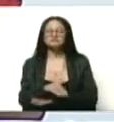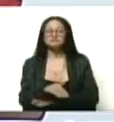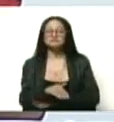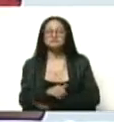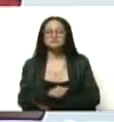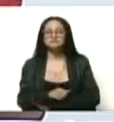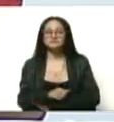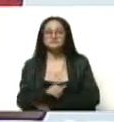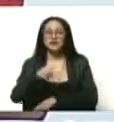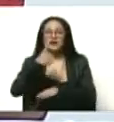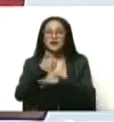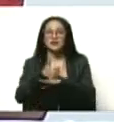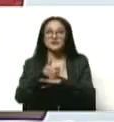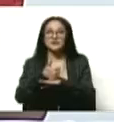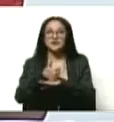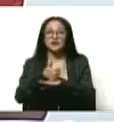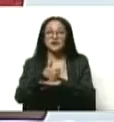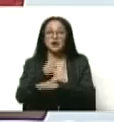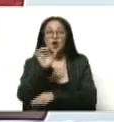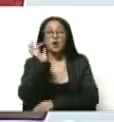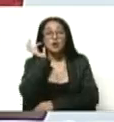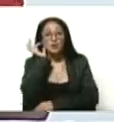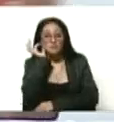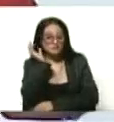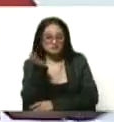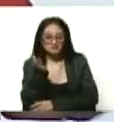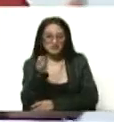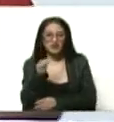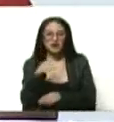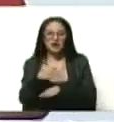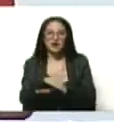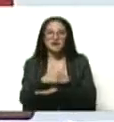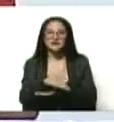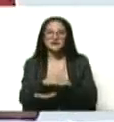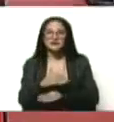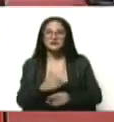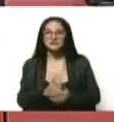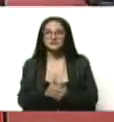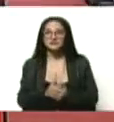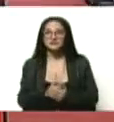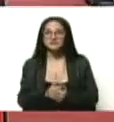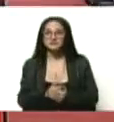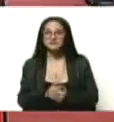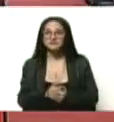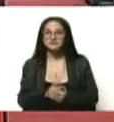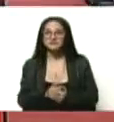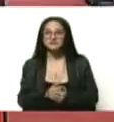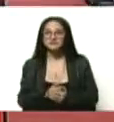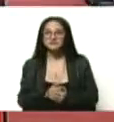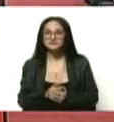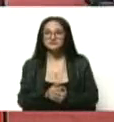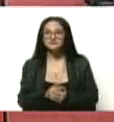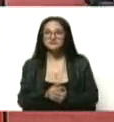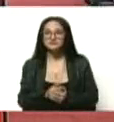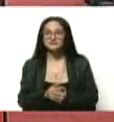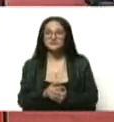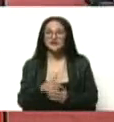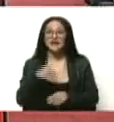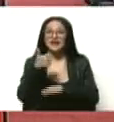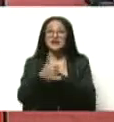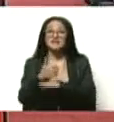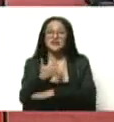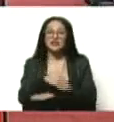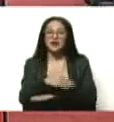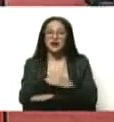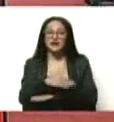los jefes y jefas de calle de VCH, que Pedro me debe una ponchera aquí. Jefes de calle, jefes de